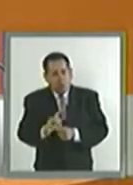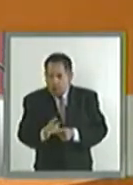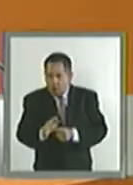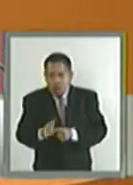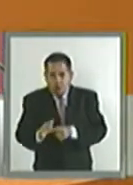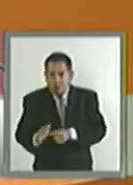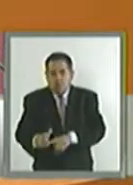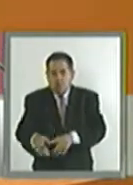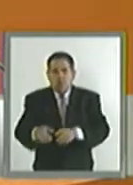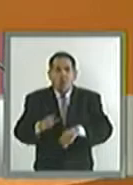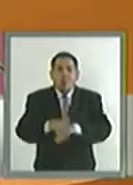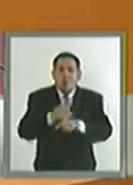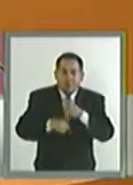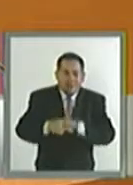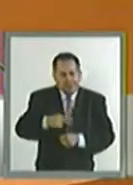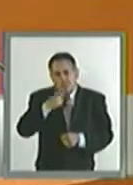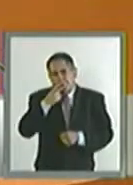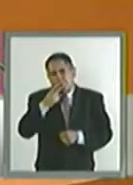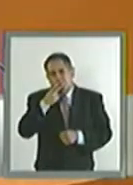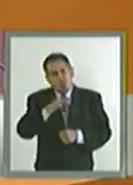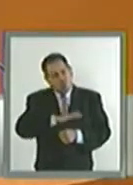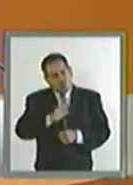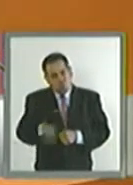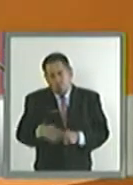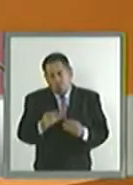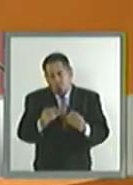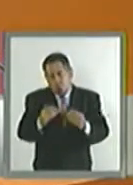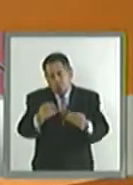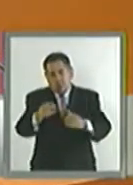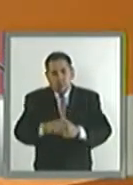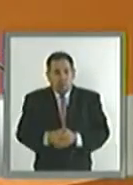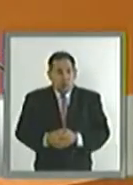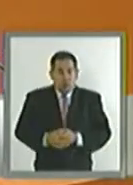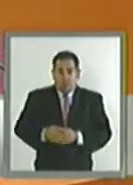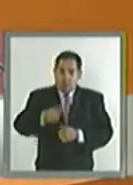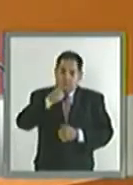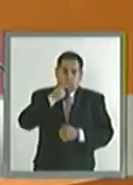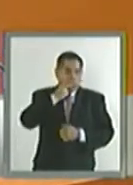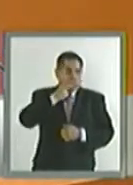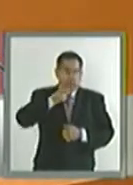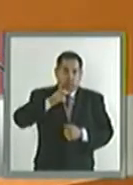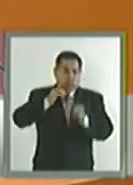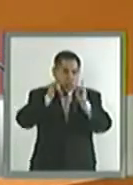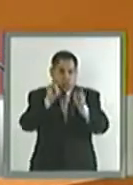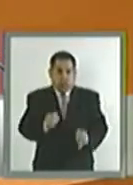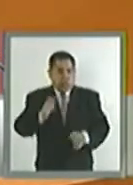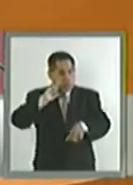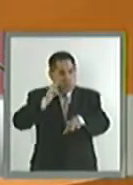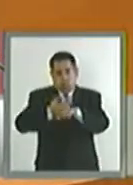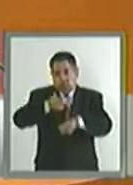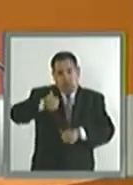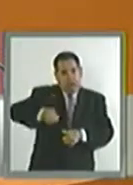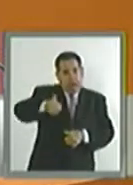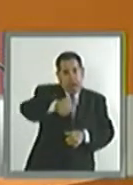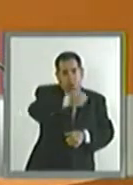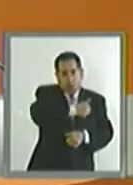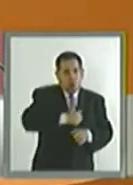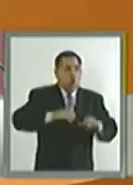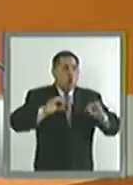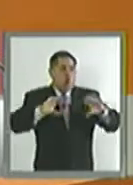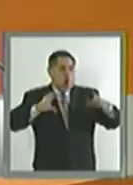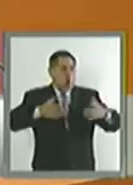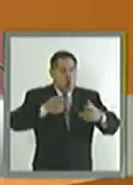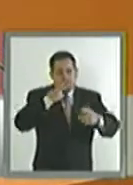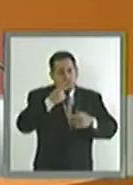este hábito. Fumar es una actividad de responsabilidad individual y de responsabilidad colectiva,